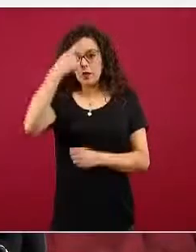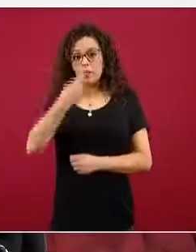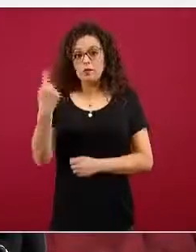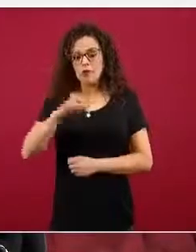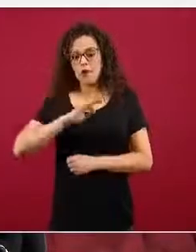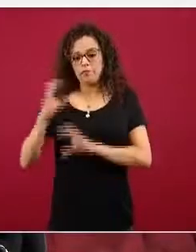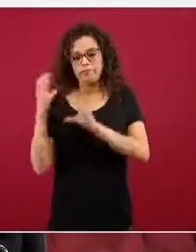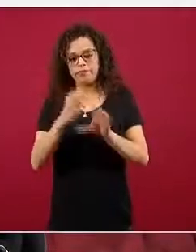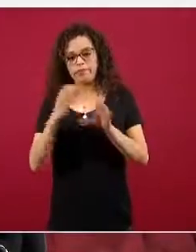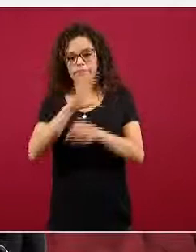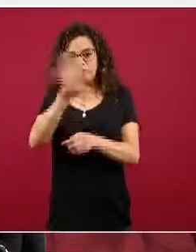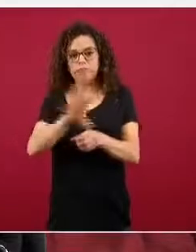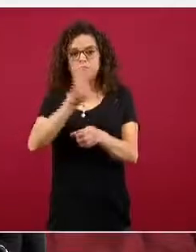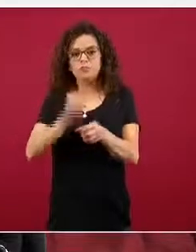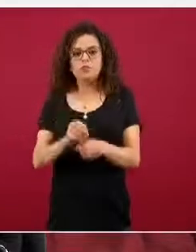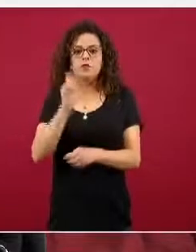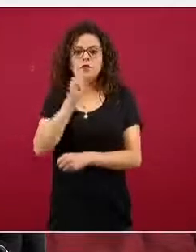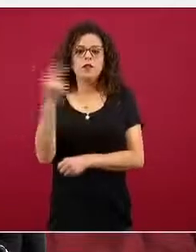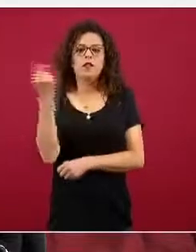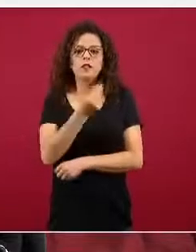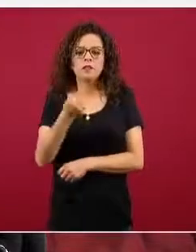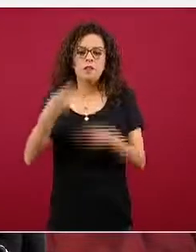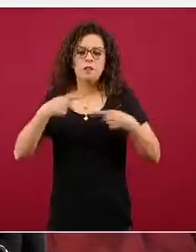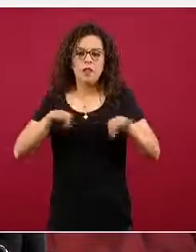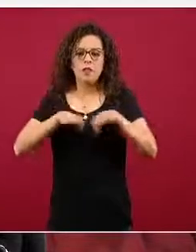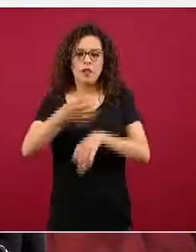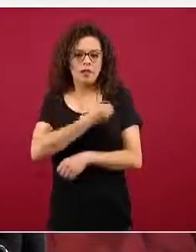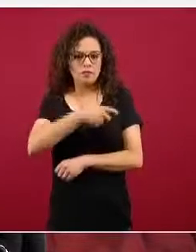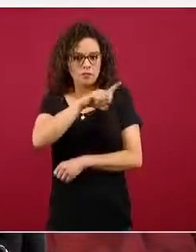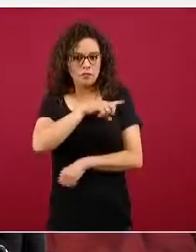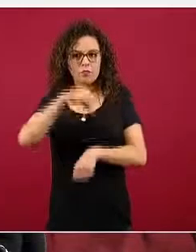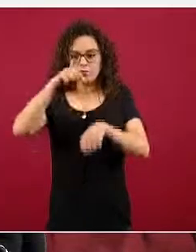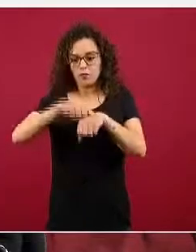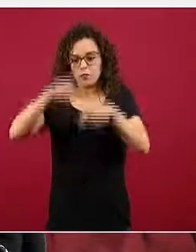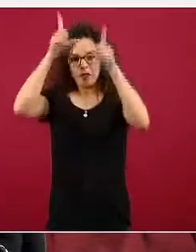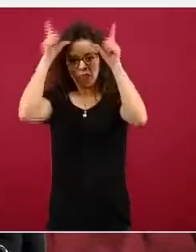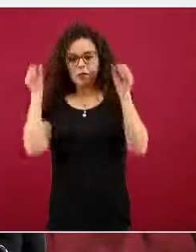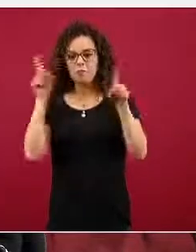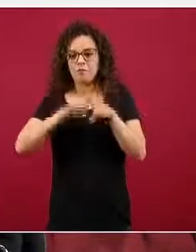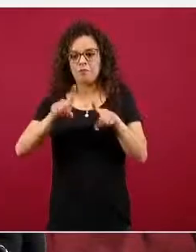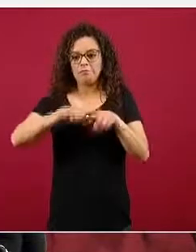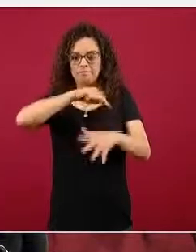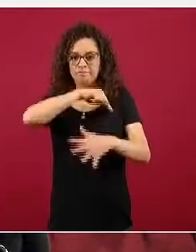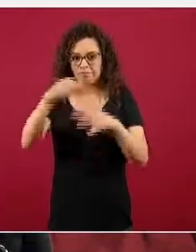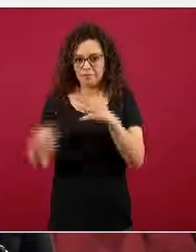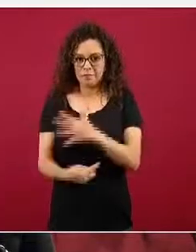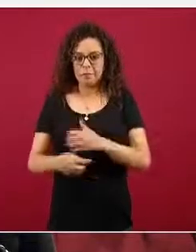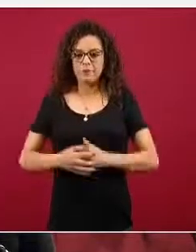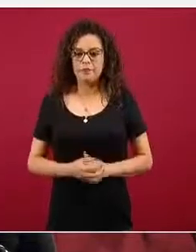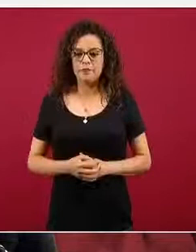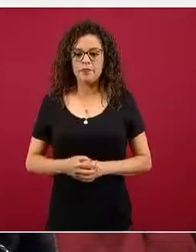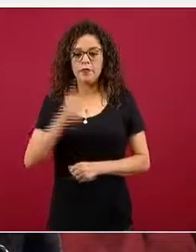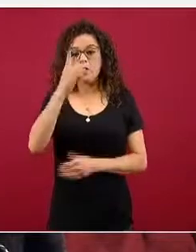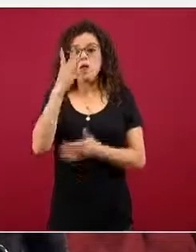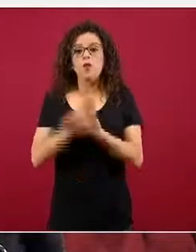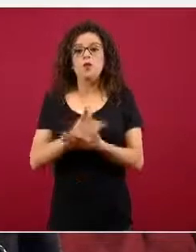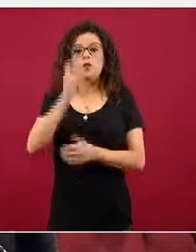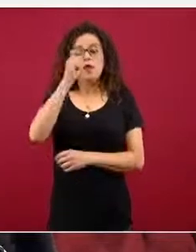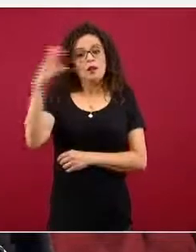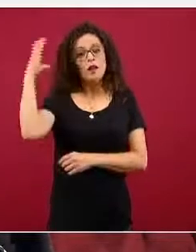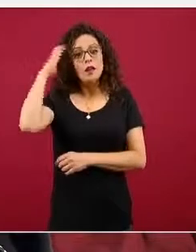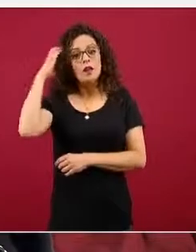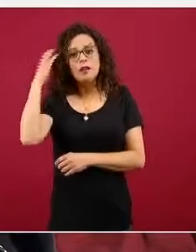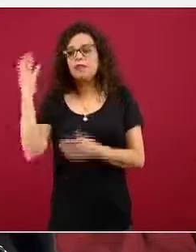enfermeras, enfermeros y de todo el equipo de salud que permita realmente contar con esta expansión, ¿no? No solamente es la cama,